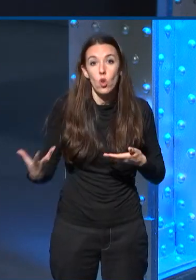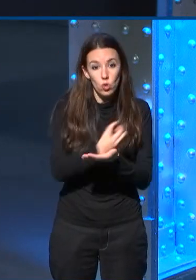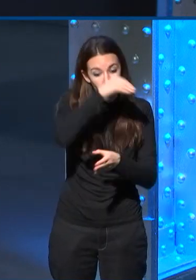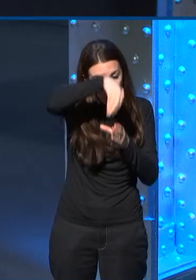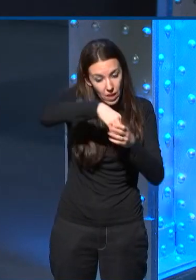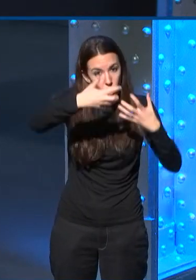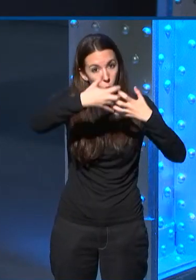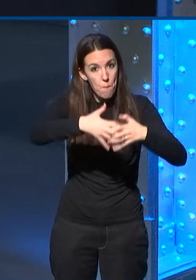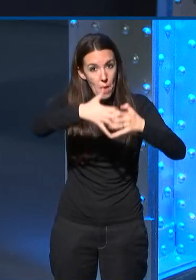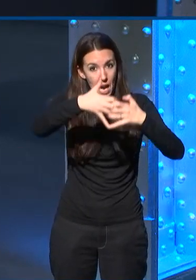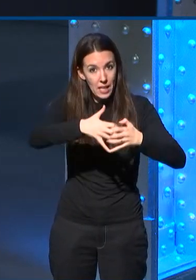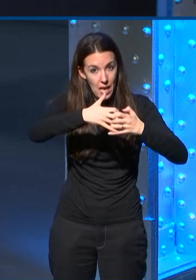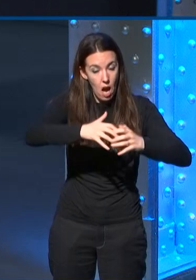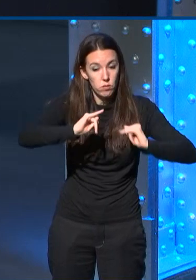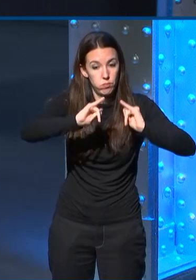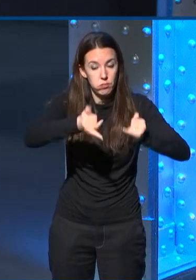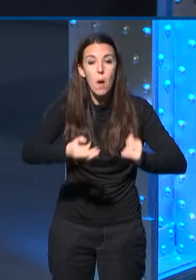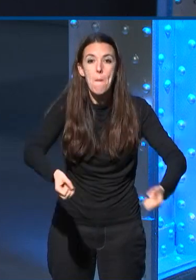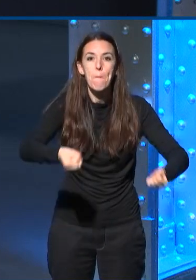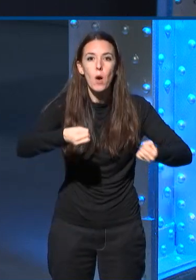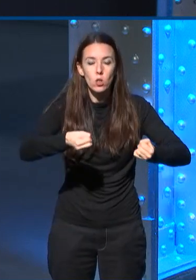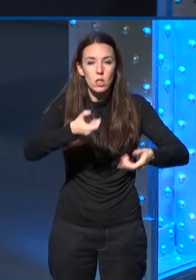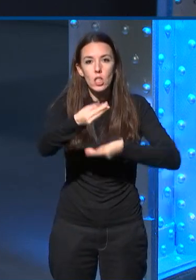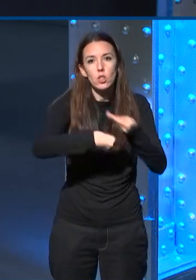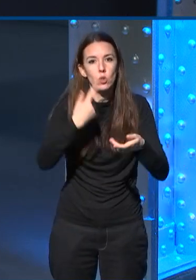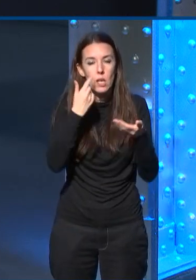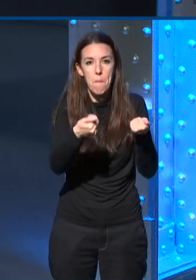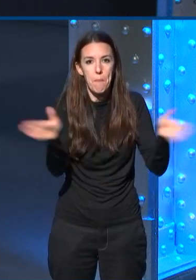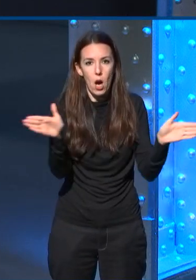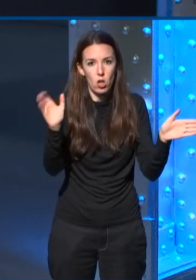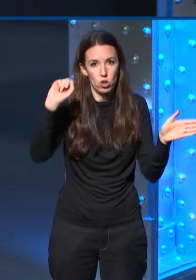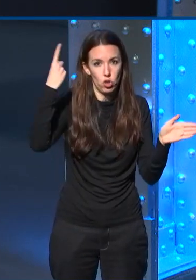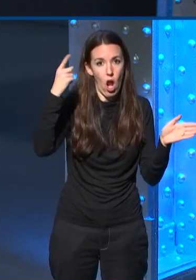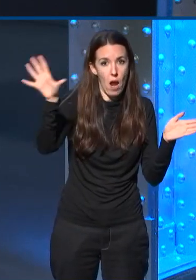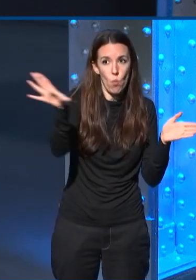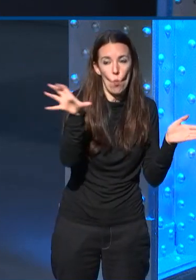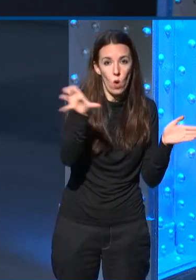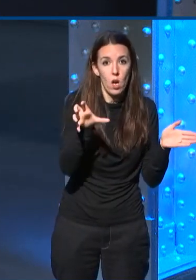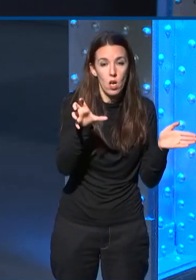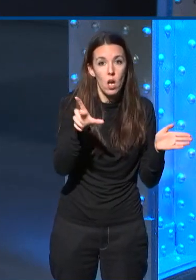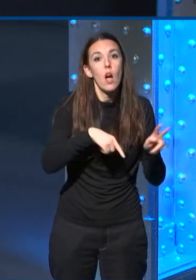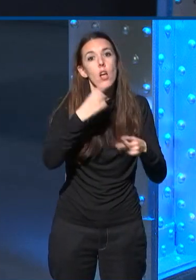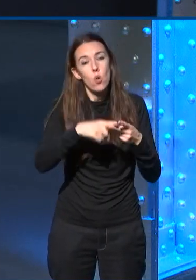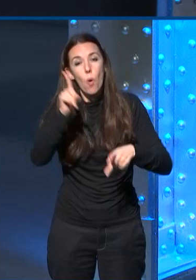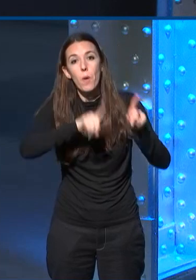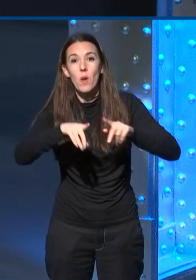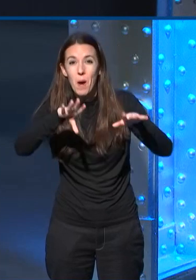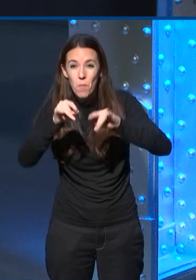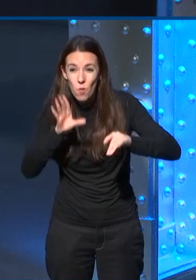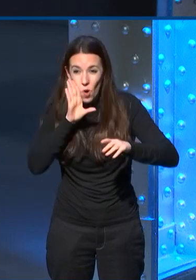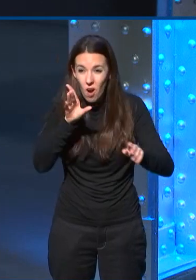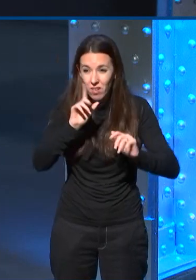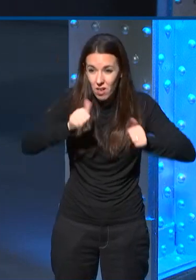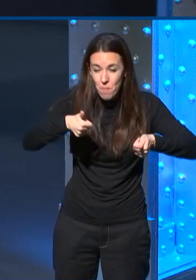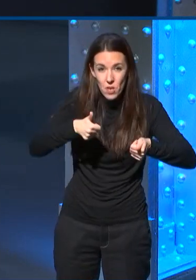nave que aterrice. Si empezamos por la potencia, pues habitualmente se utilizan paneles solares, es una de las opciones, y volvemos al problema del polvo. Vuelvo a ese vídeo que puse al principio de